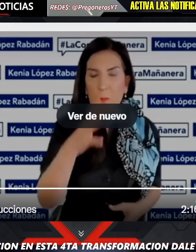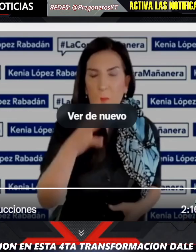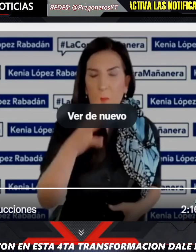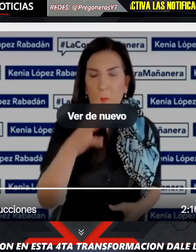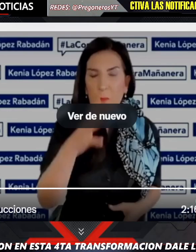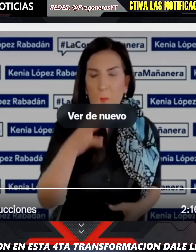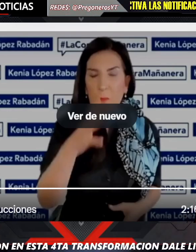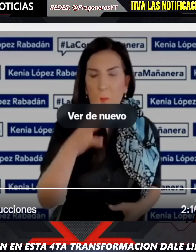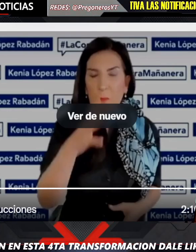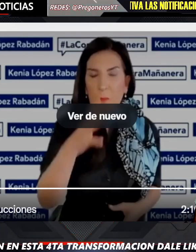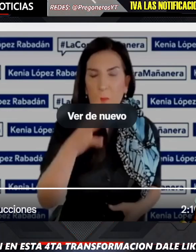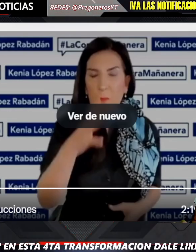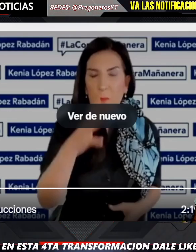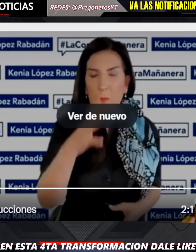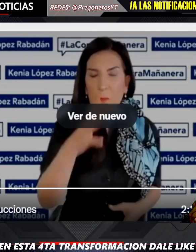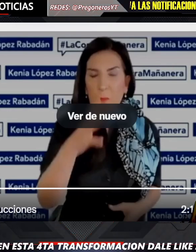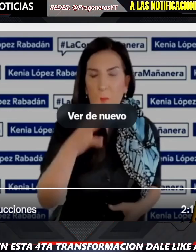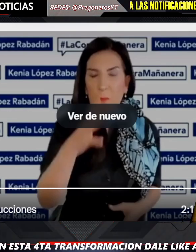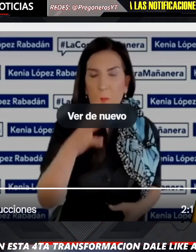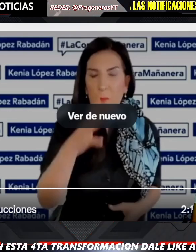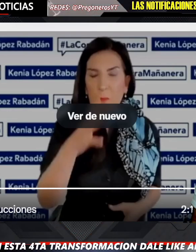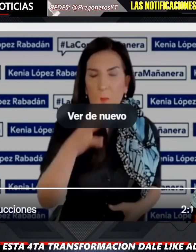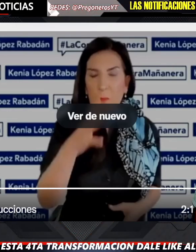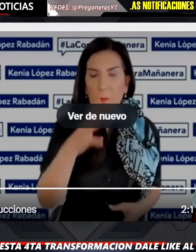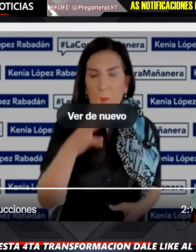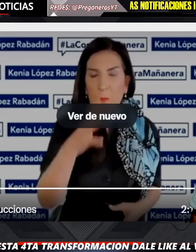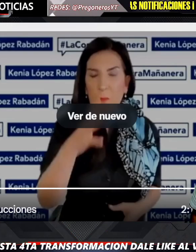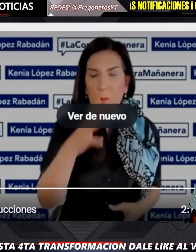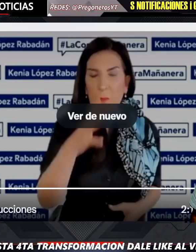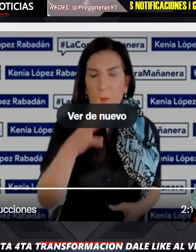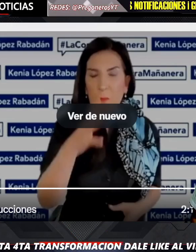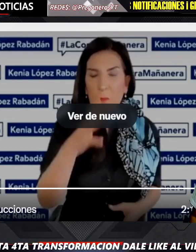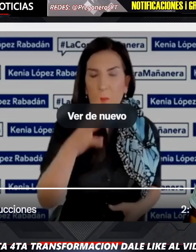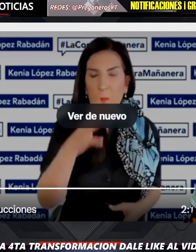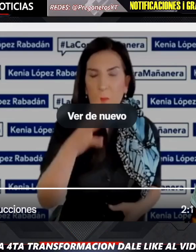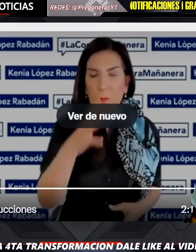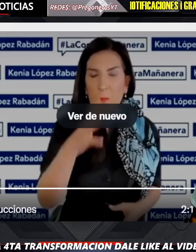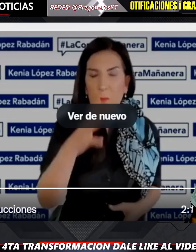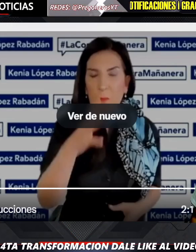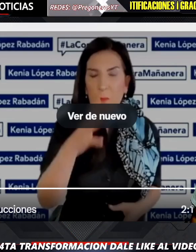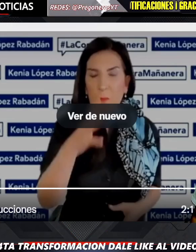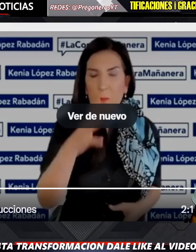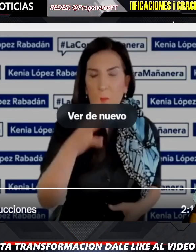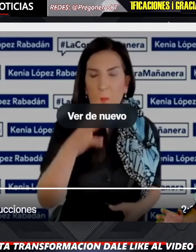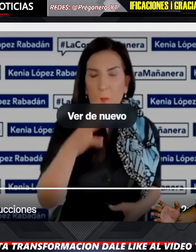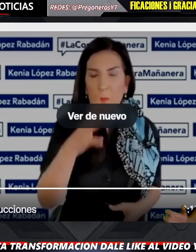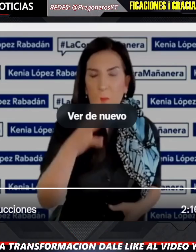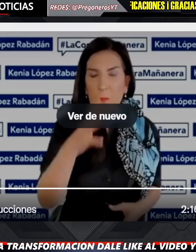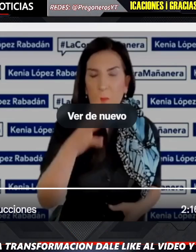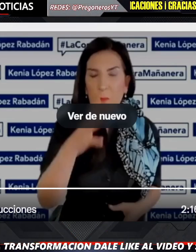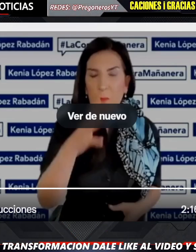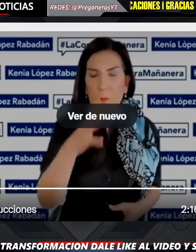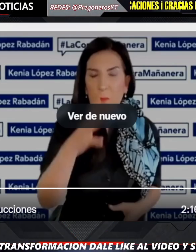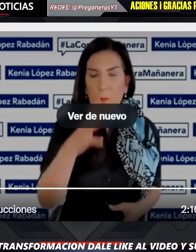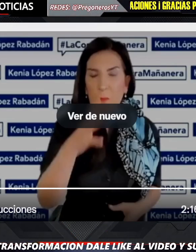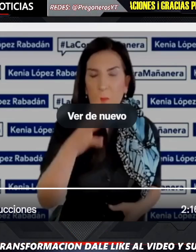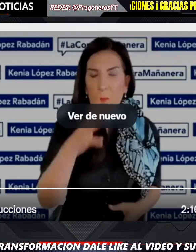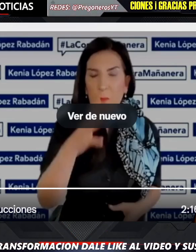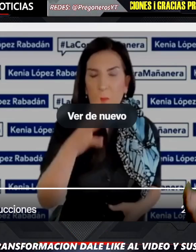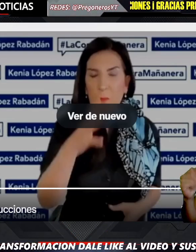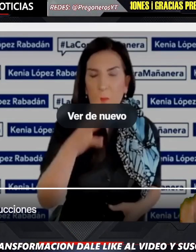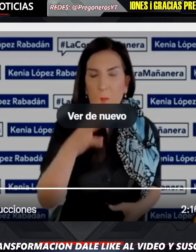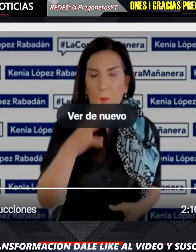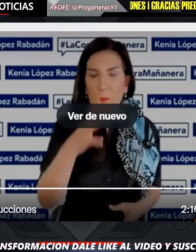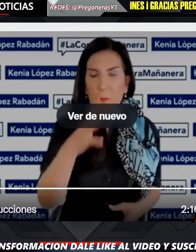sea decisión en temas que tengan que ver con la democracia y participación ciudadana, la que valga